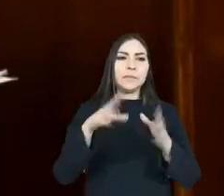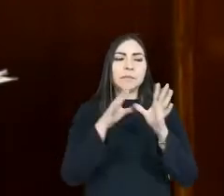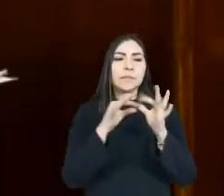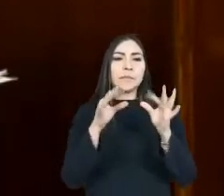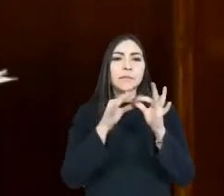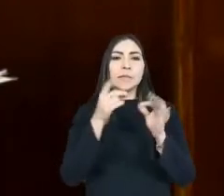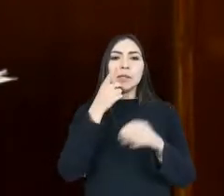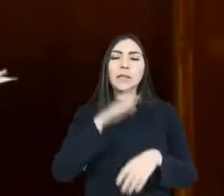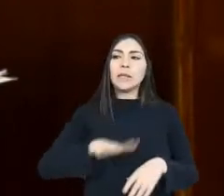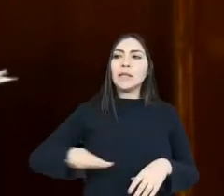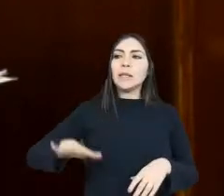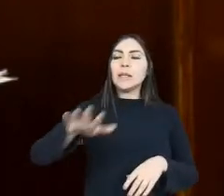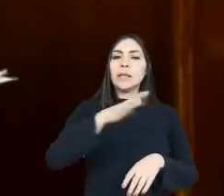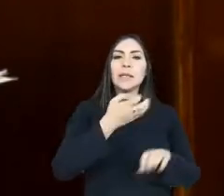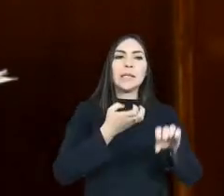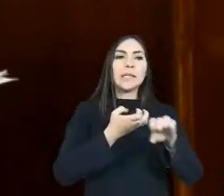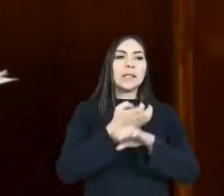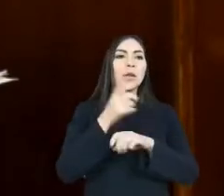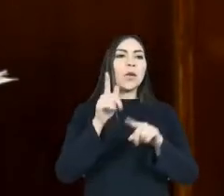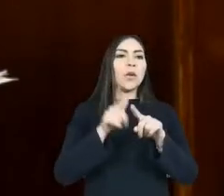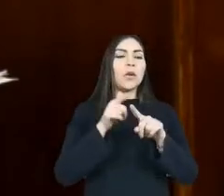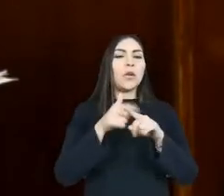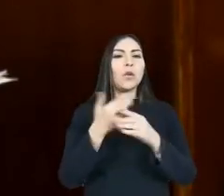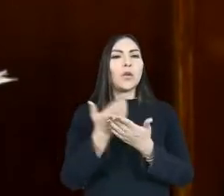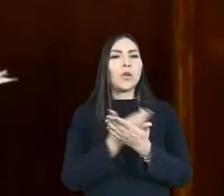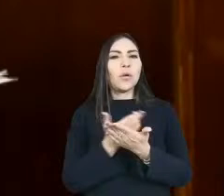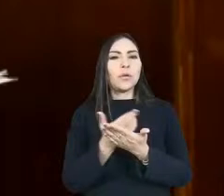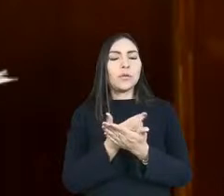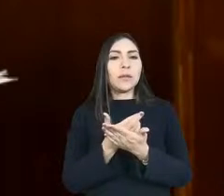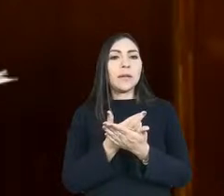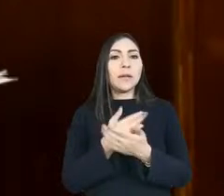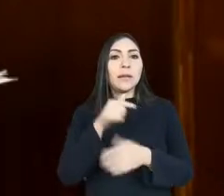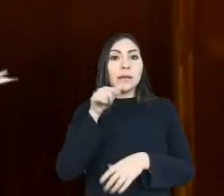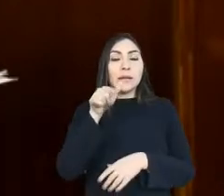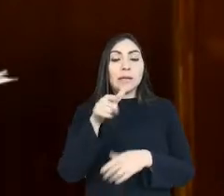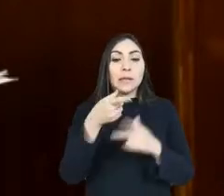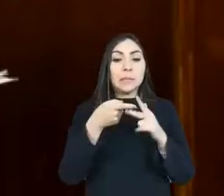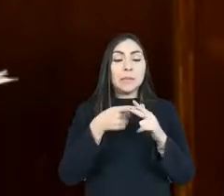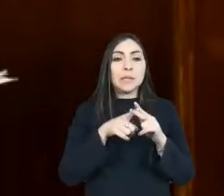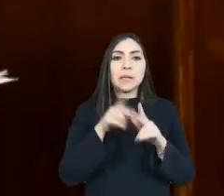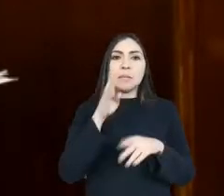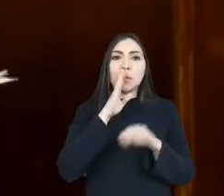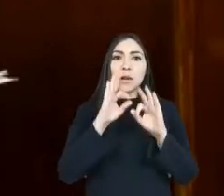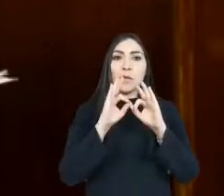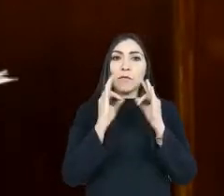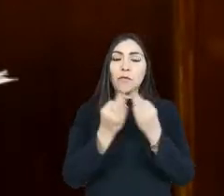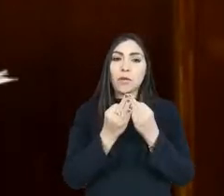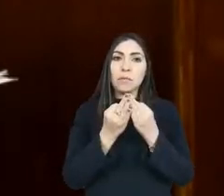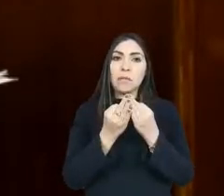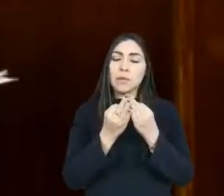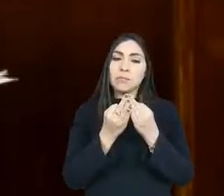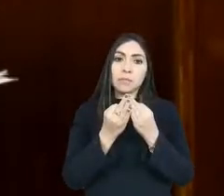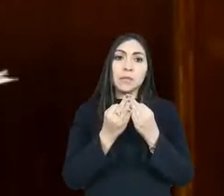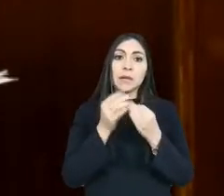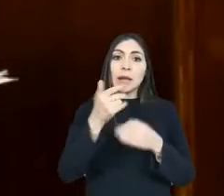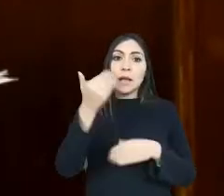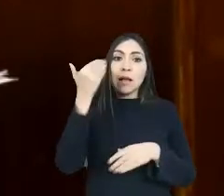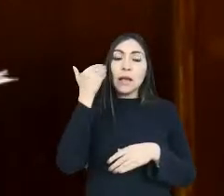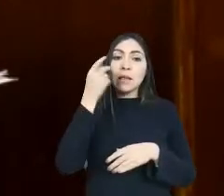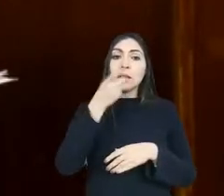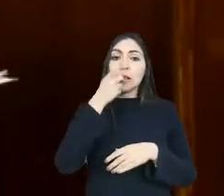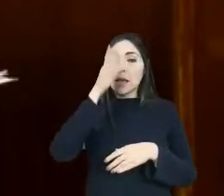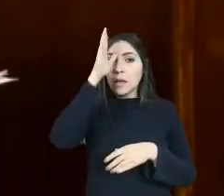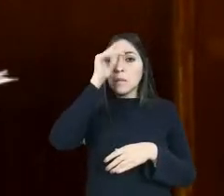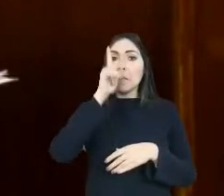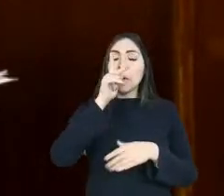rosa. Y ha comenzado de mala manera porque hizo un juramento de decir la verdad